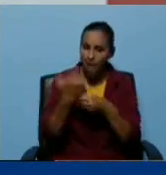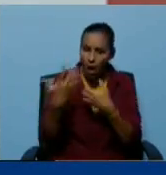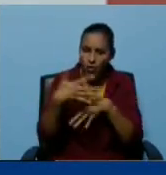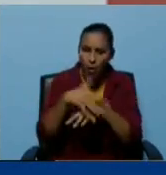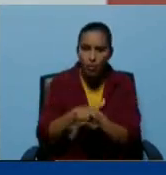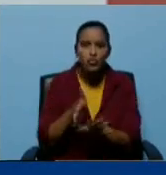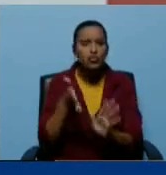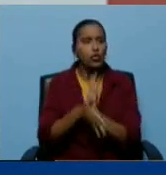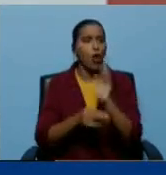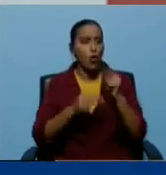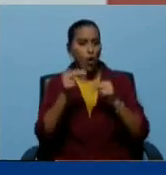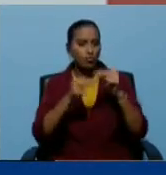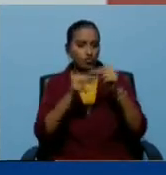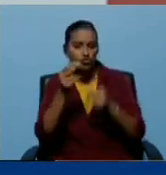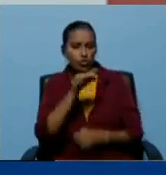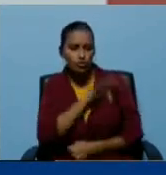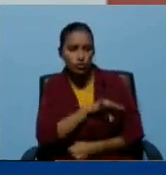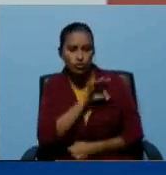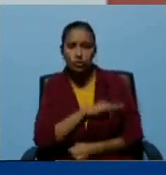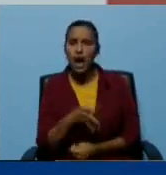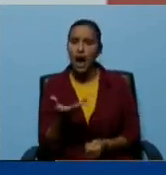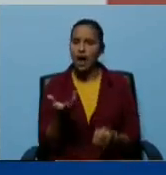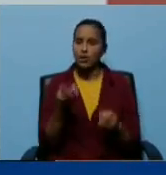la construcción de país.